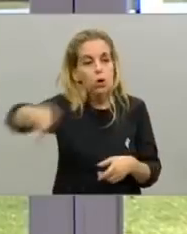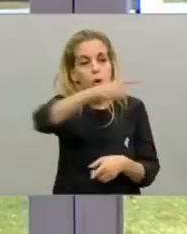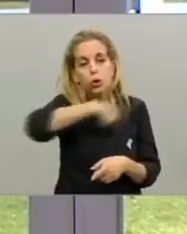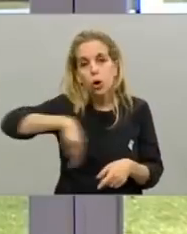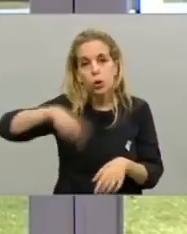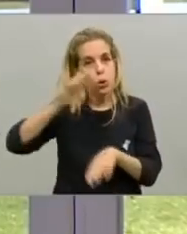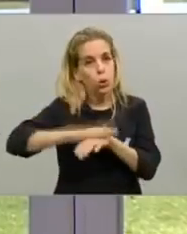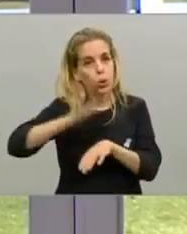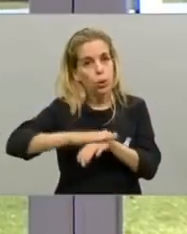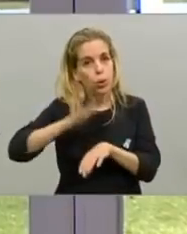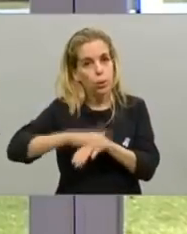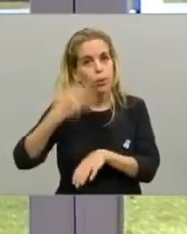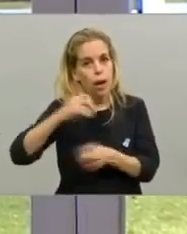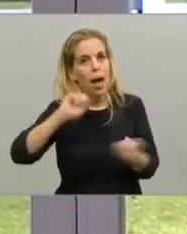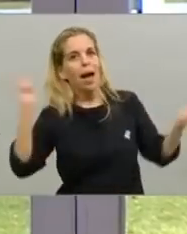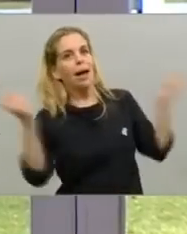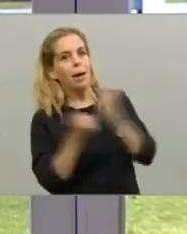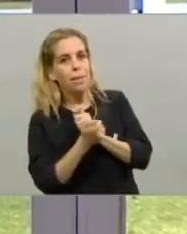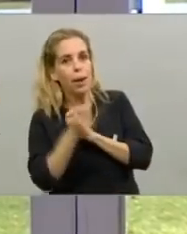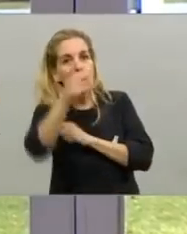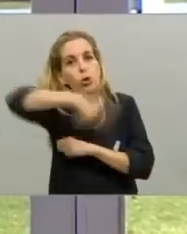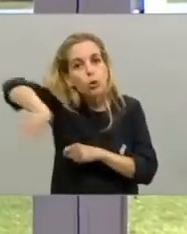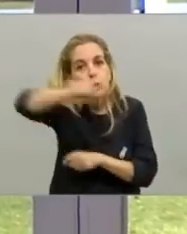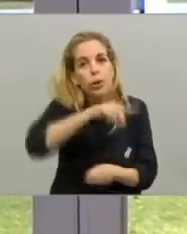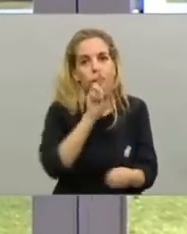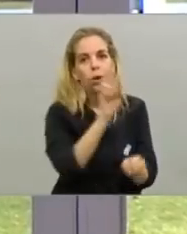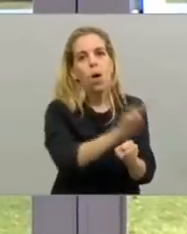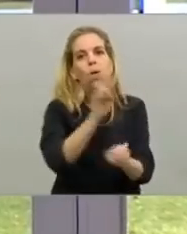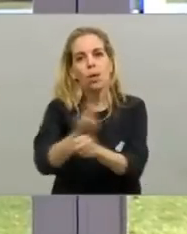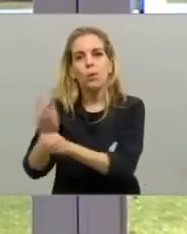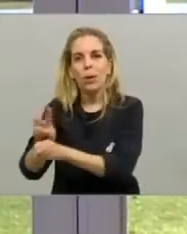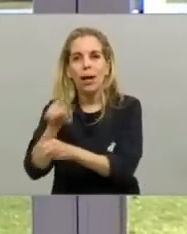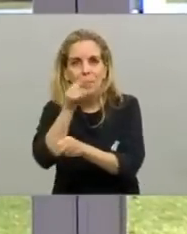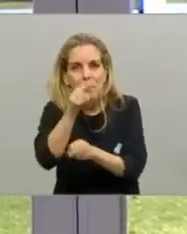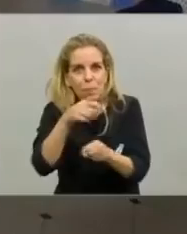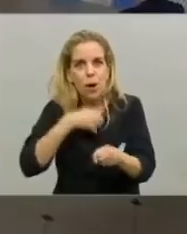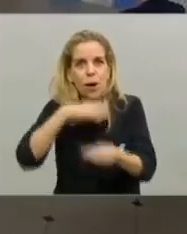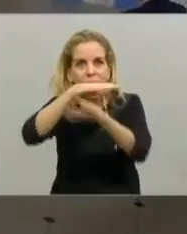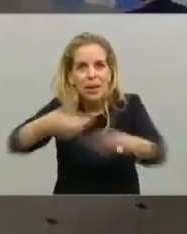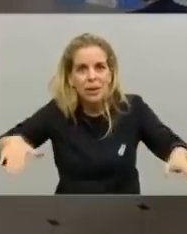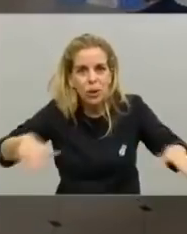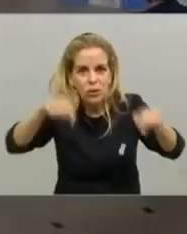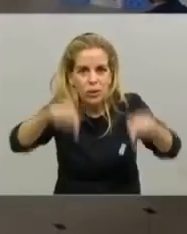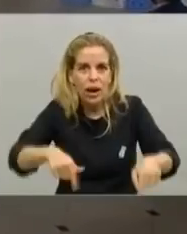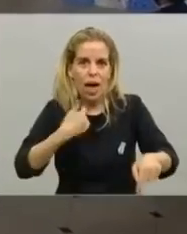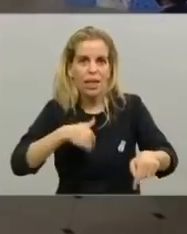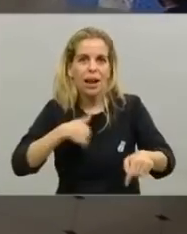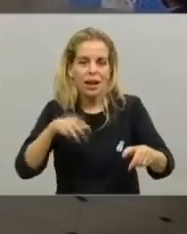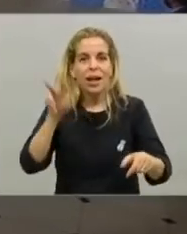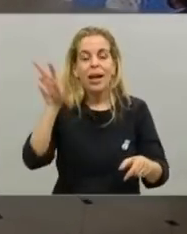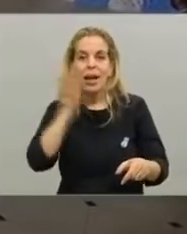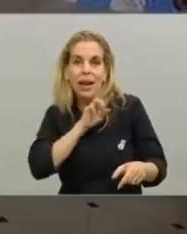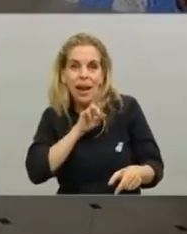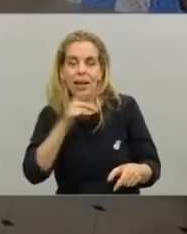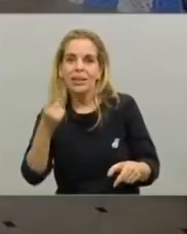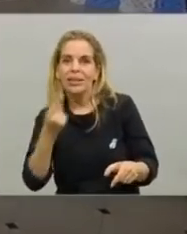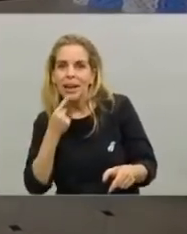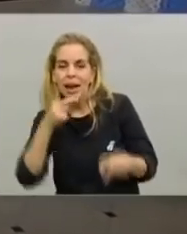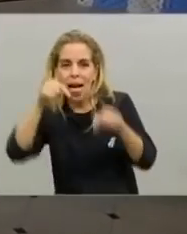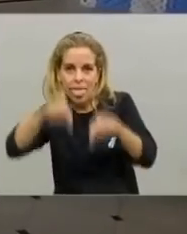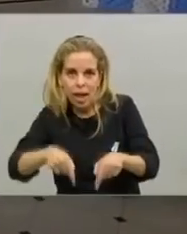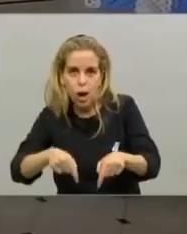nosotros. Y los que deben cuidarlo son ustedes. Los niños y niñas de esta patria. Los niños y niñas de esta